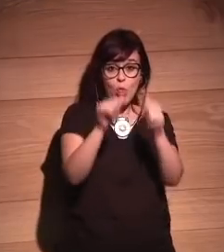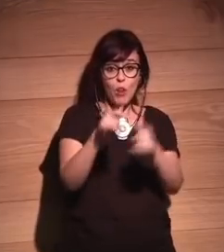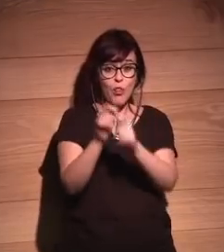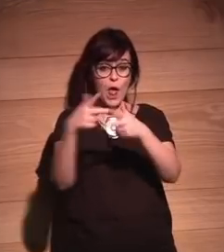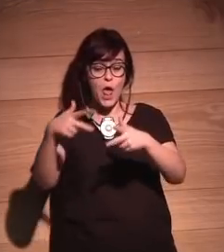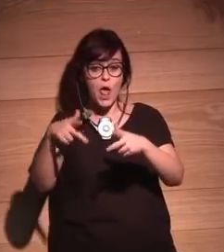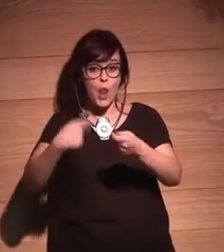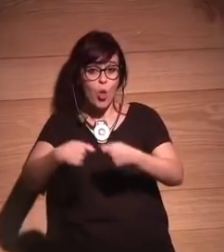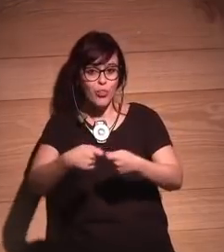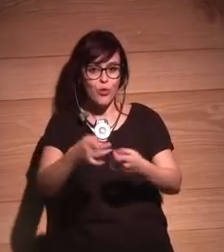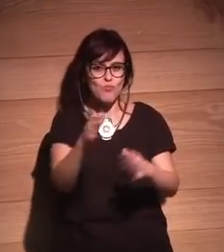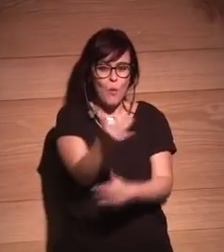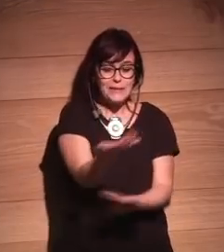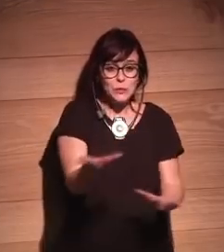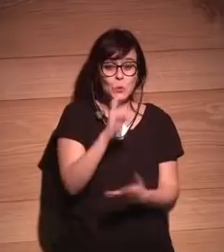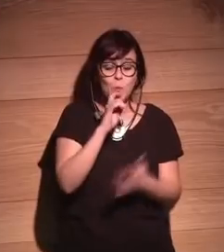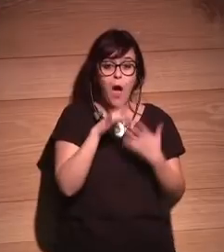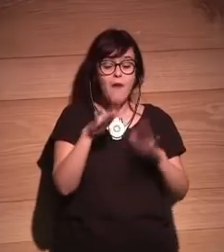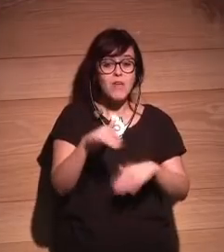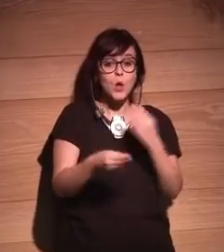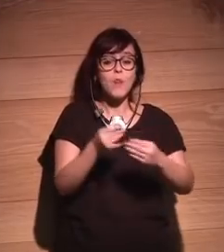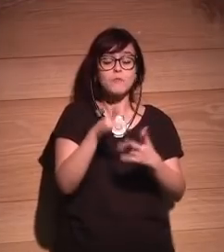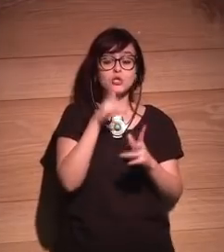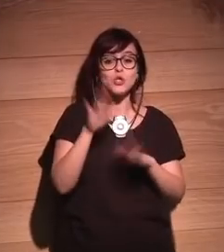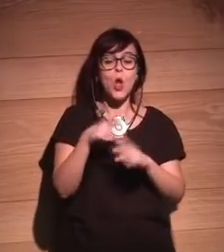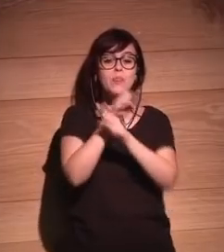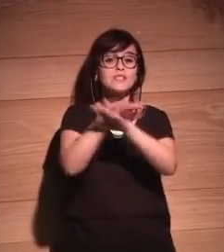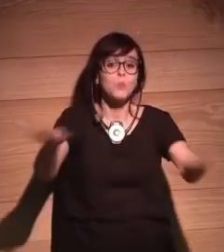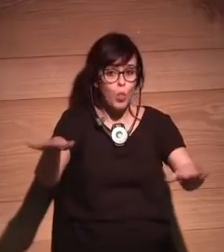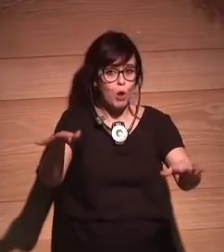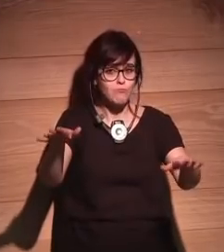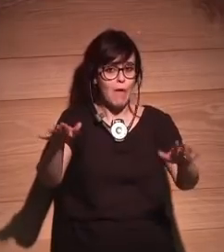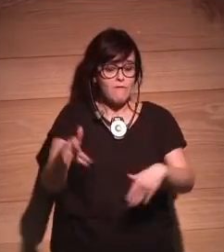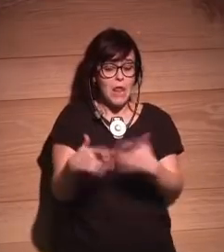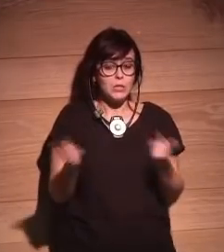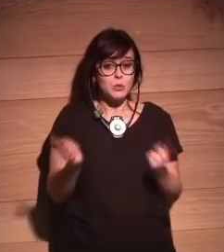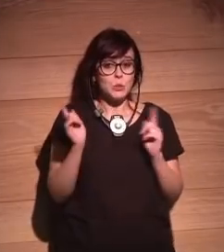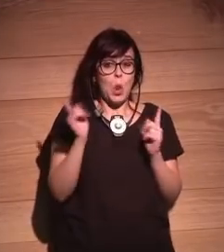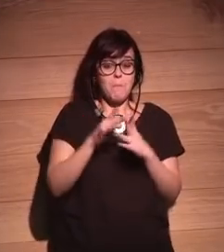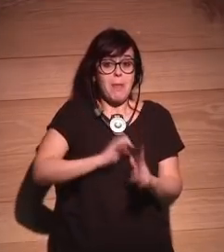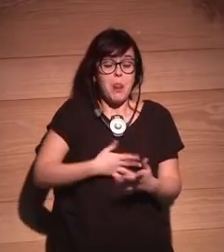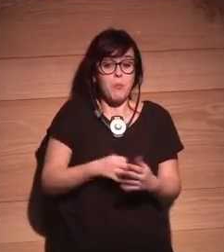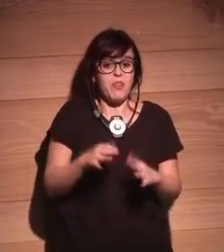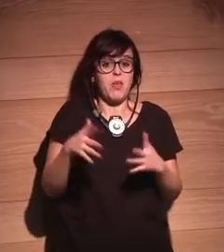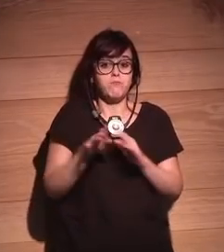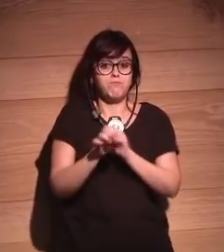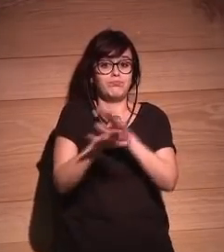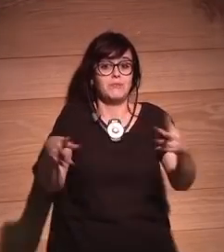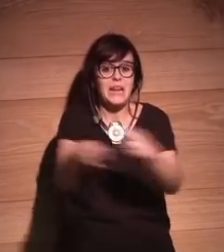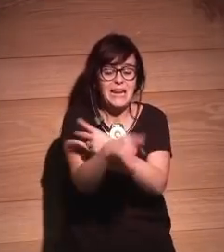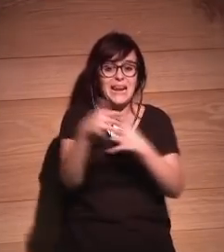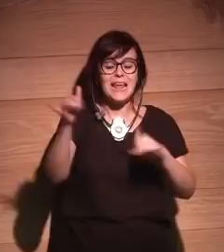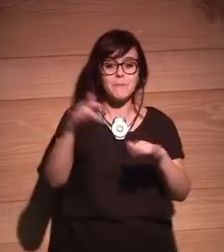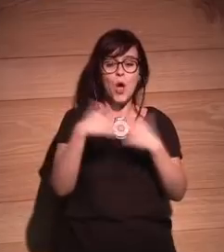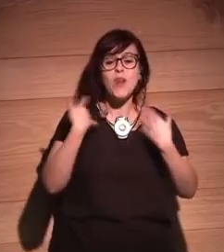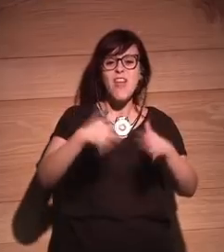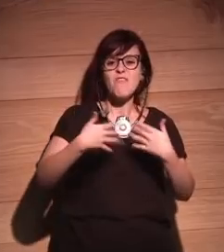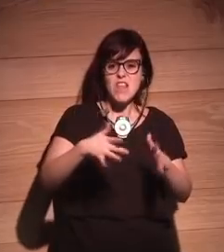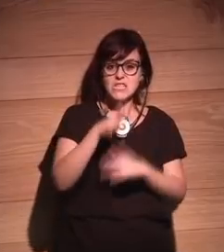de negocio, nos estamos convirtiendo en meros distribuidores mañana, a lo mejor ni siquiera eso. ¿Cuánto falta para que Netflix empiece a